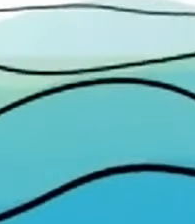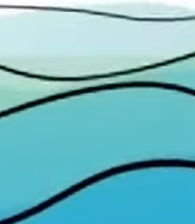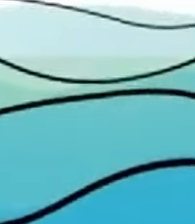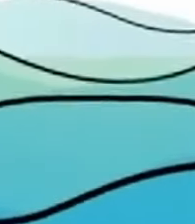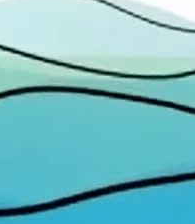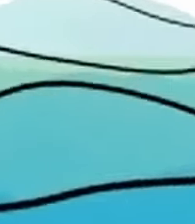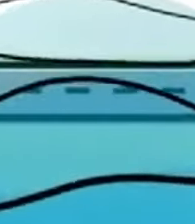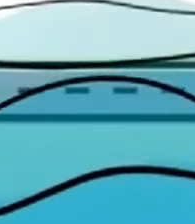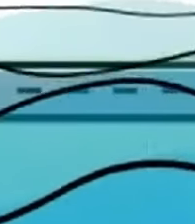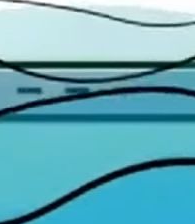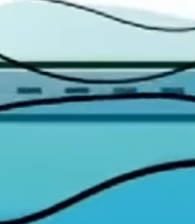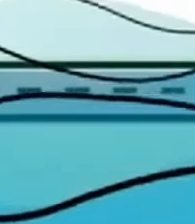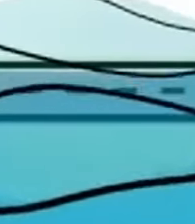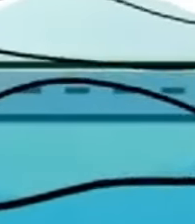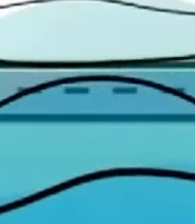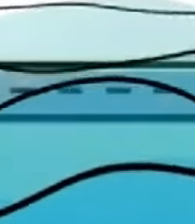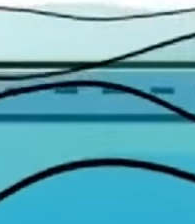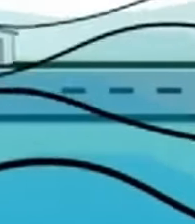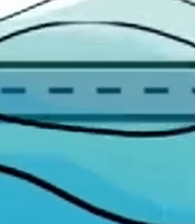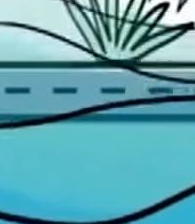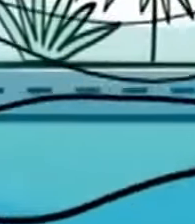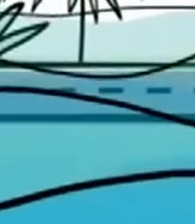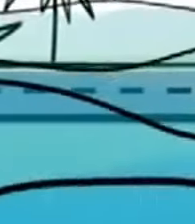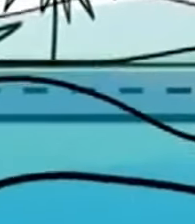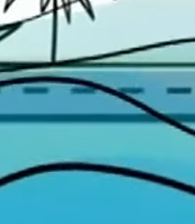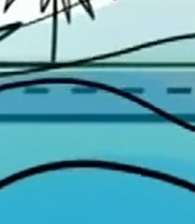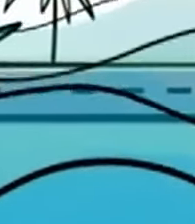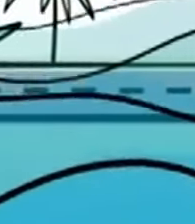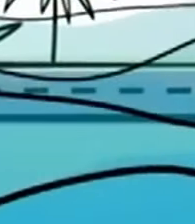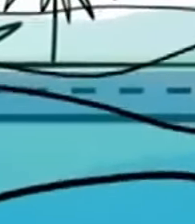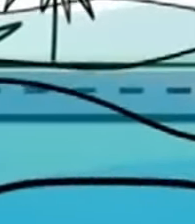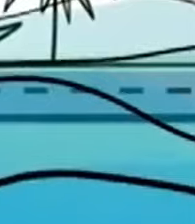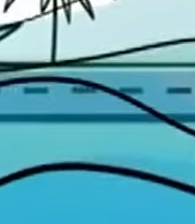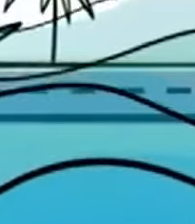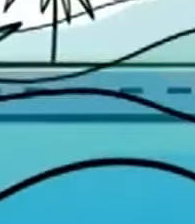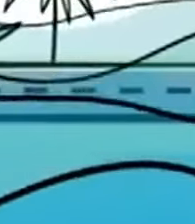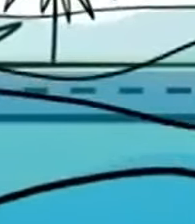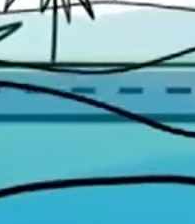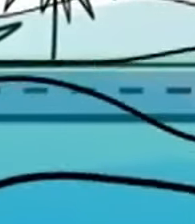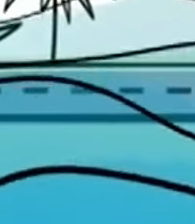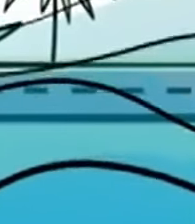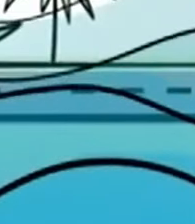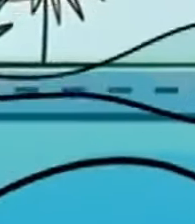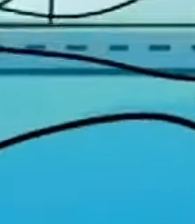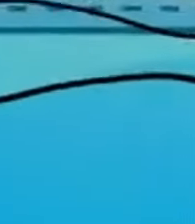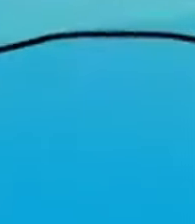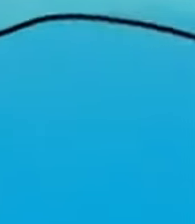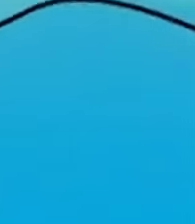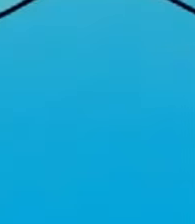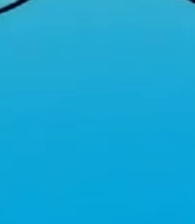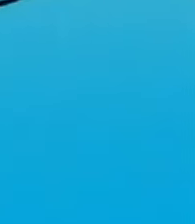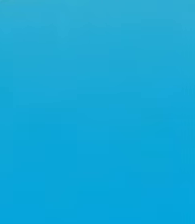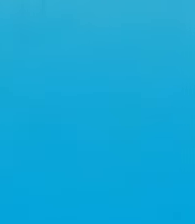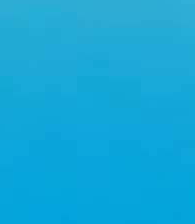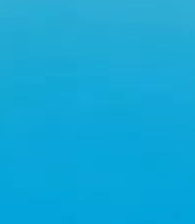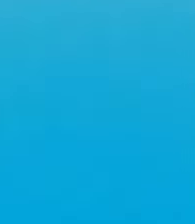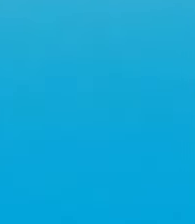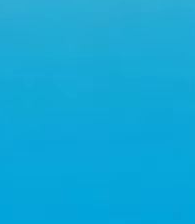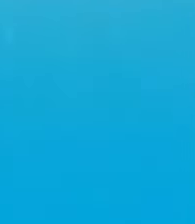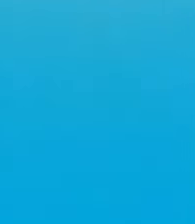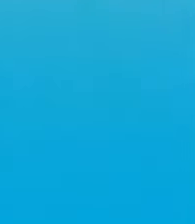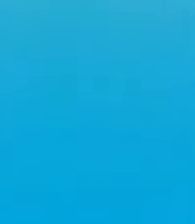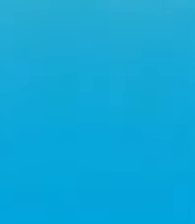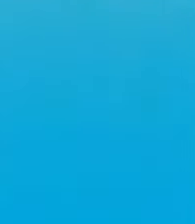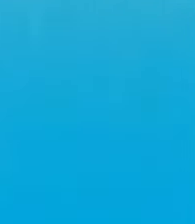a viviendas, carreteras, actividades económicas, interrupción de servicios básicos y, en algunos